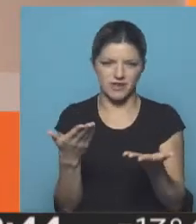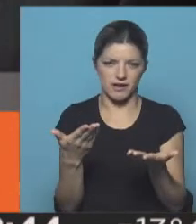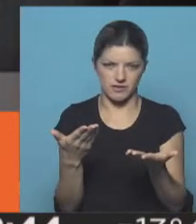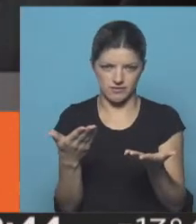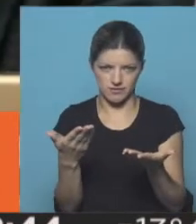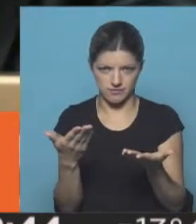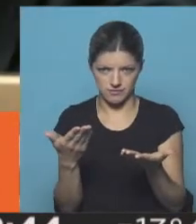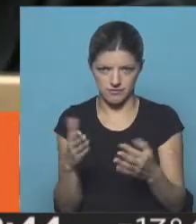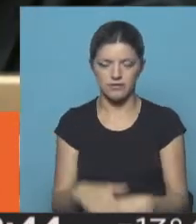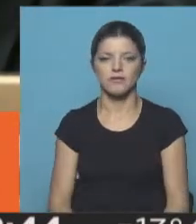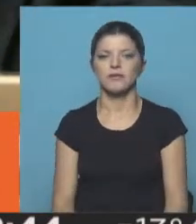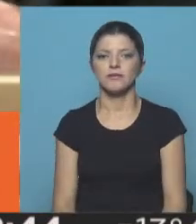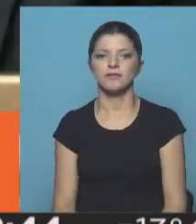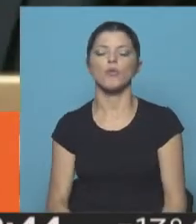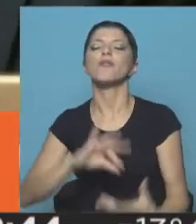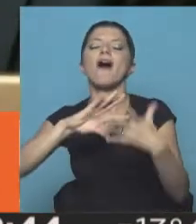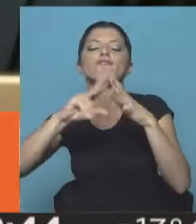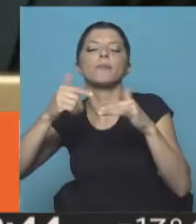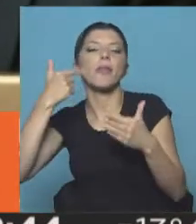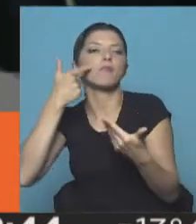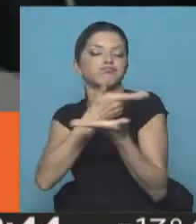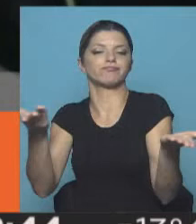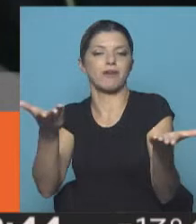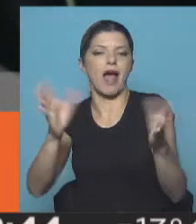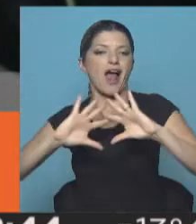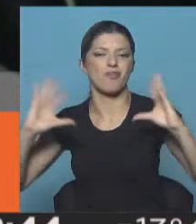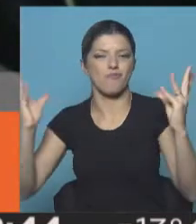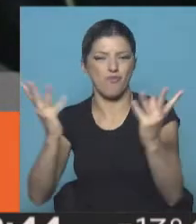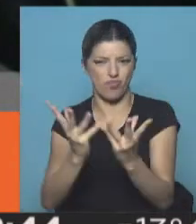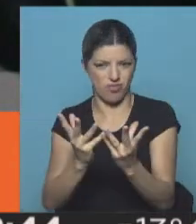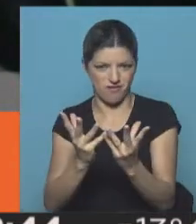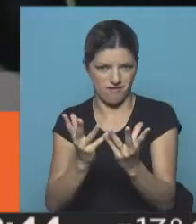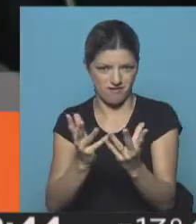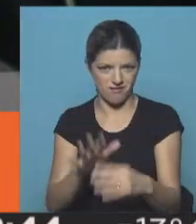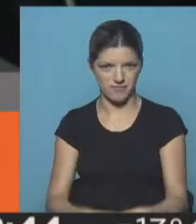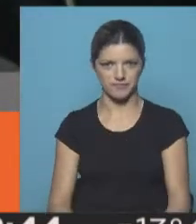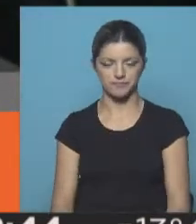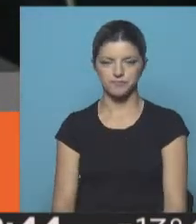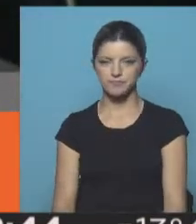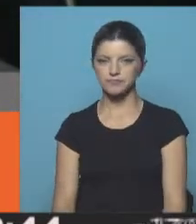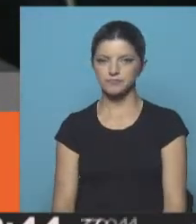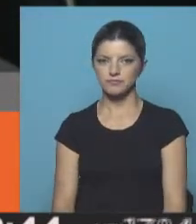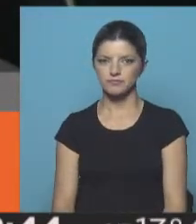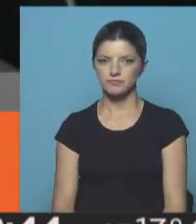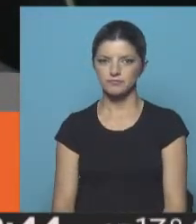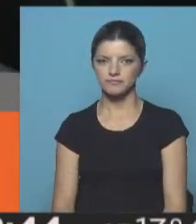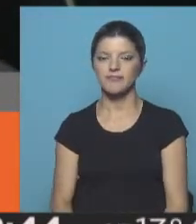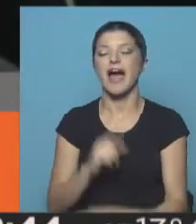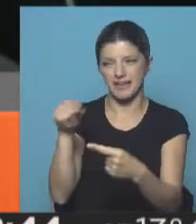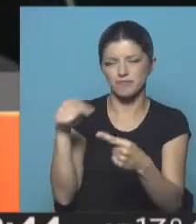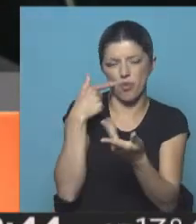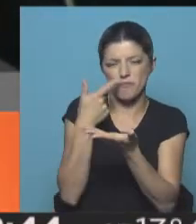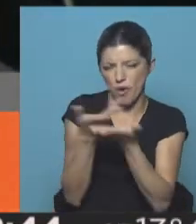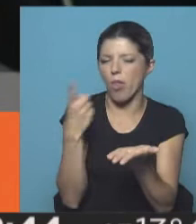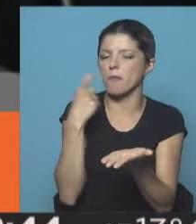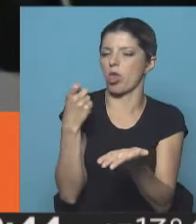de las Naciones Unidas para hacer una expresión pública hacia el mundo. Ahí sí. Es donde aparece ese rol, ese juego que muchas